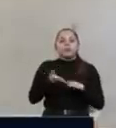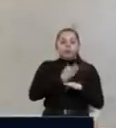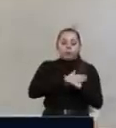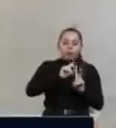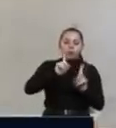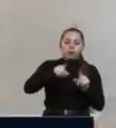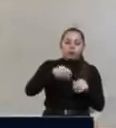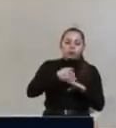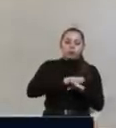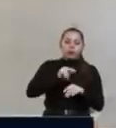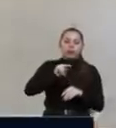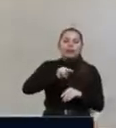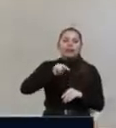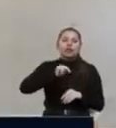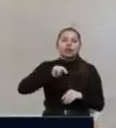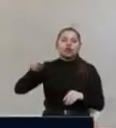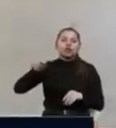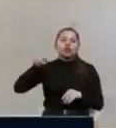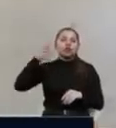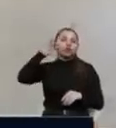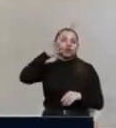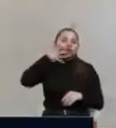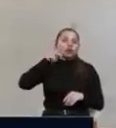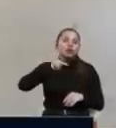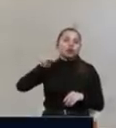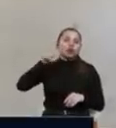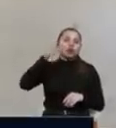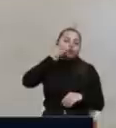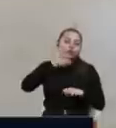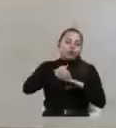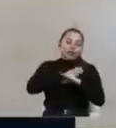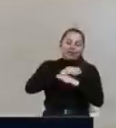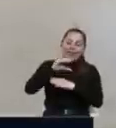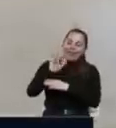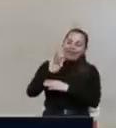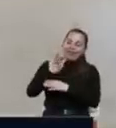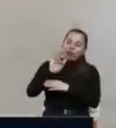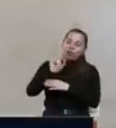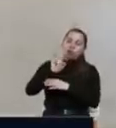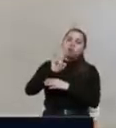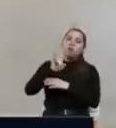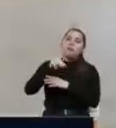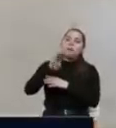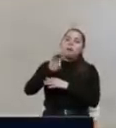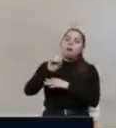decía de Norte de Santander, lo que significa en el Catatumbo ahora,